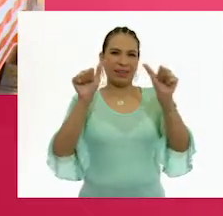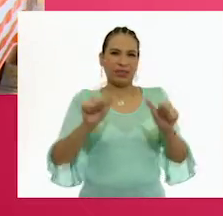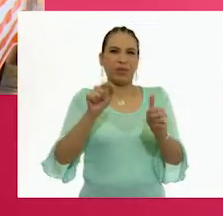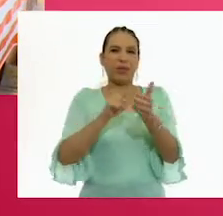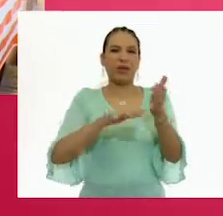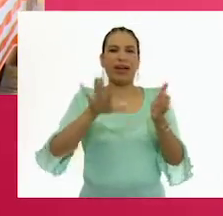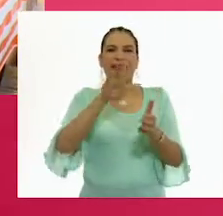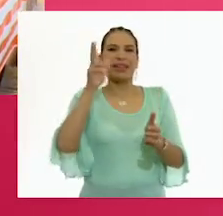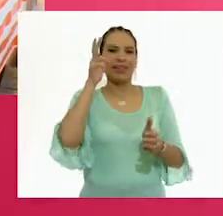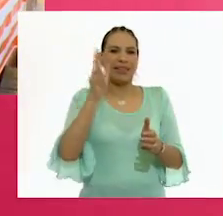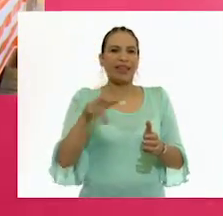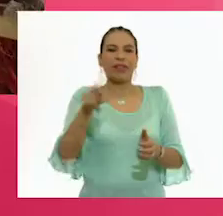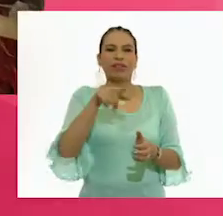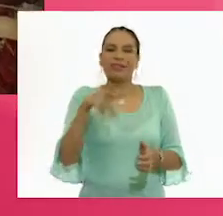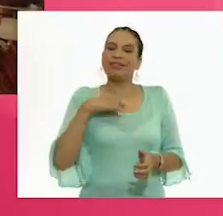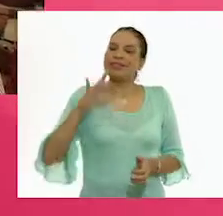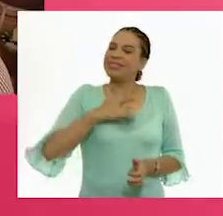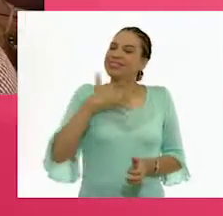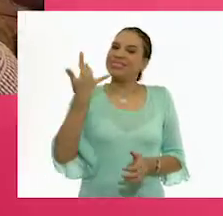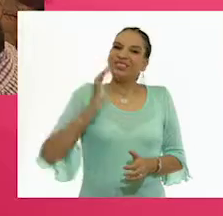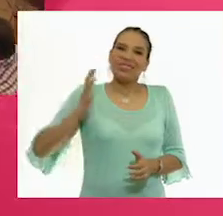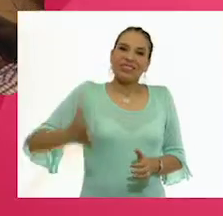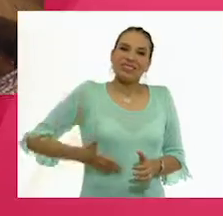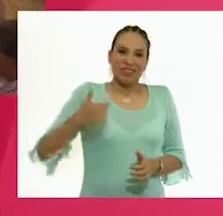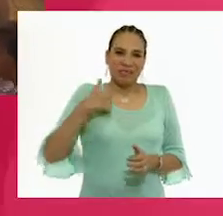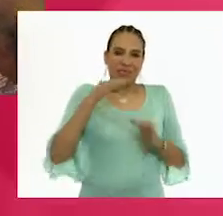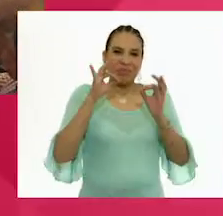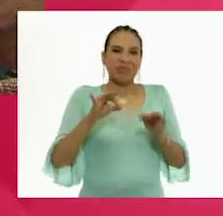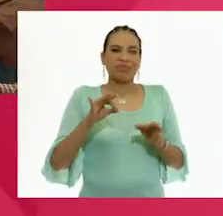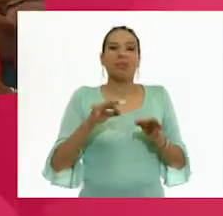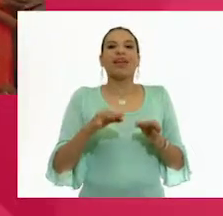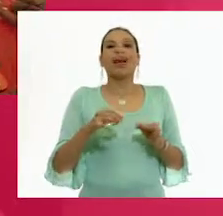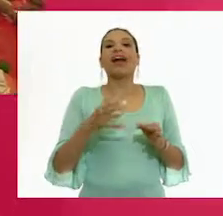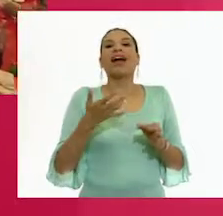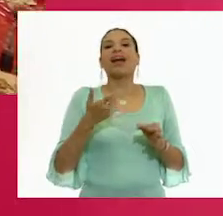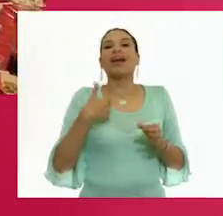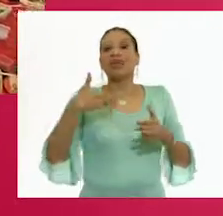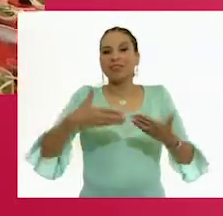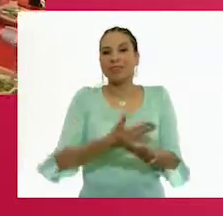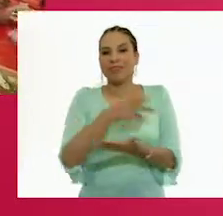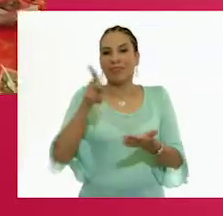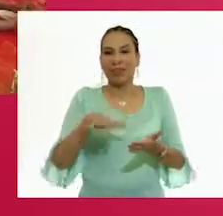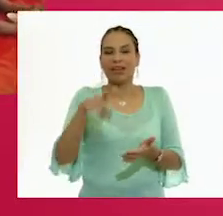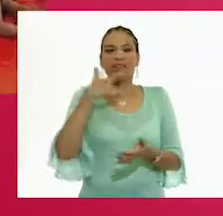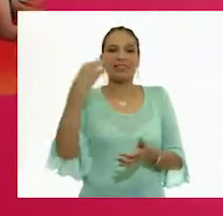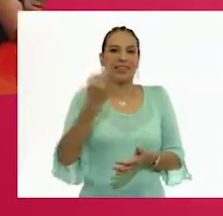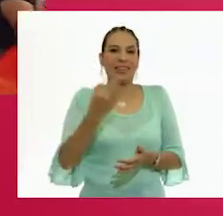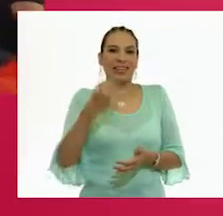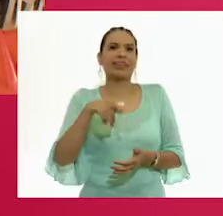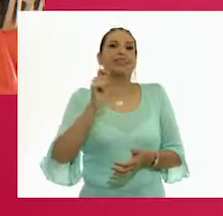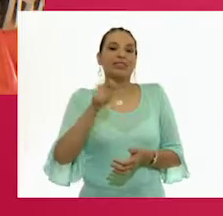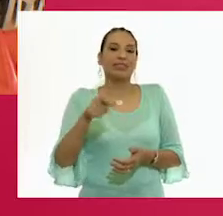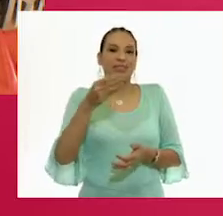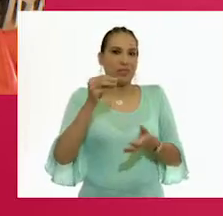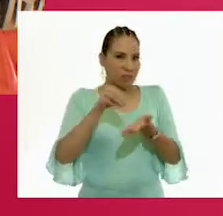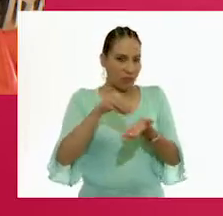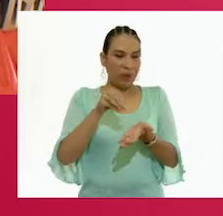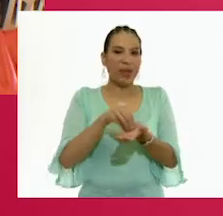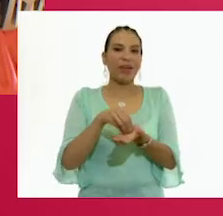sí, de verdad, orgullosamente actopense, pues tenemos el lugar del pueblo con sabor, entonces quiere decir que todavía